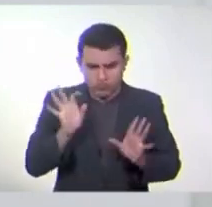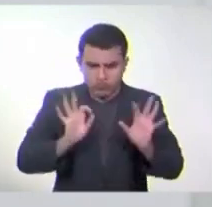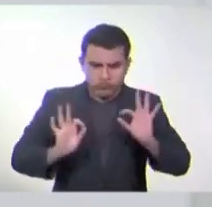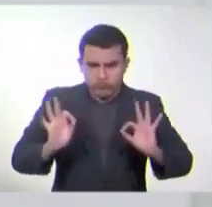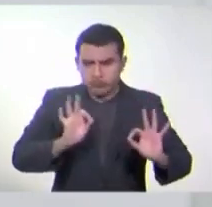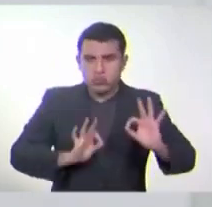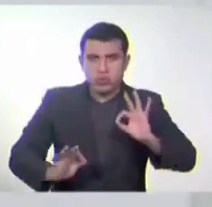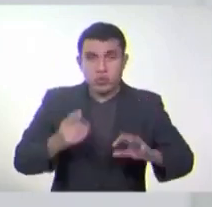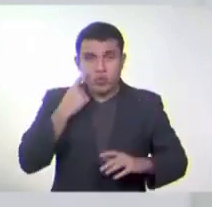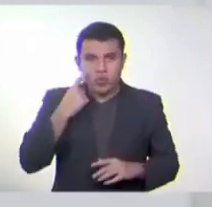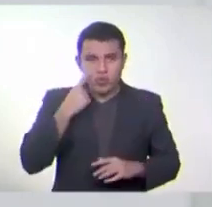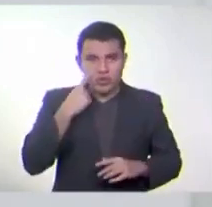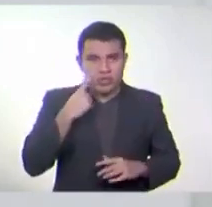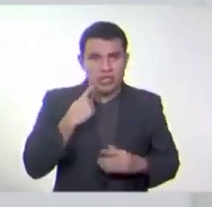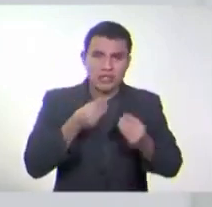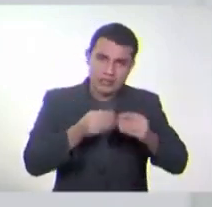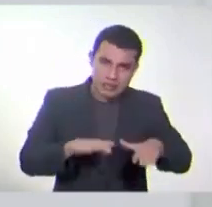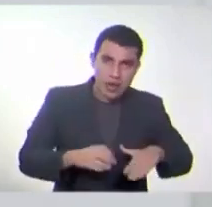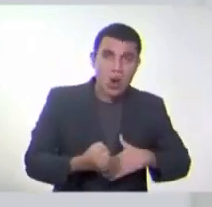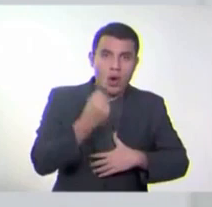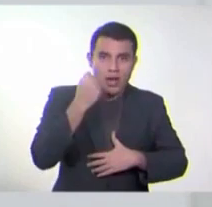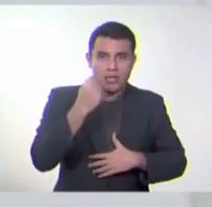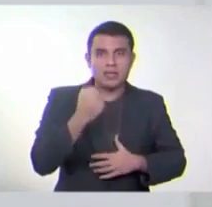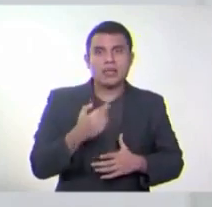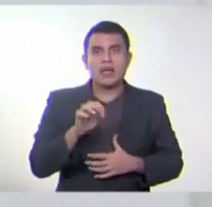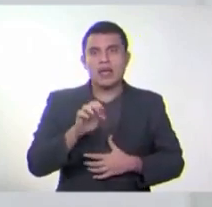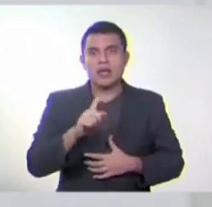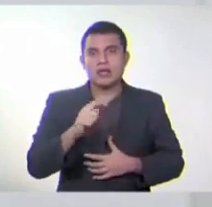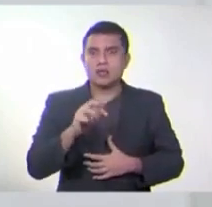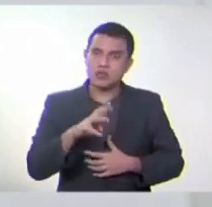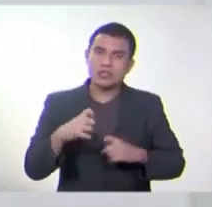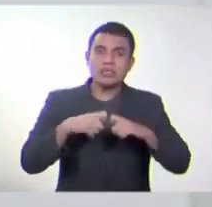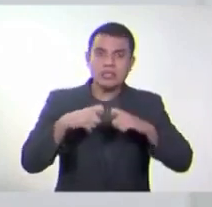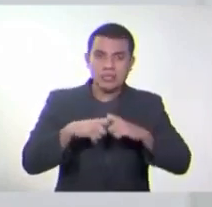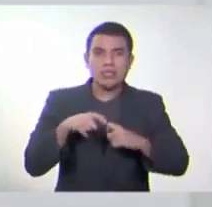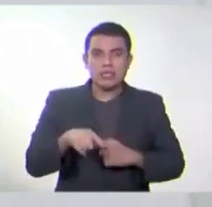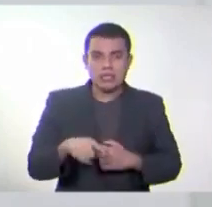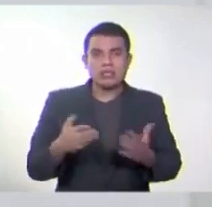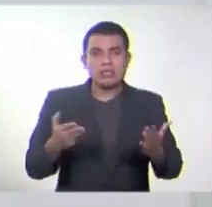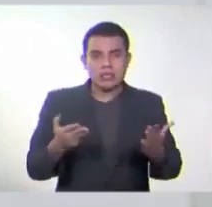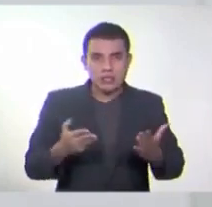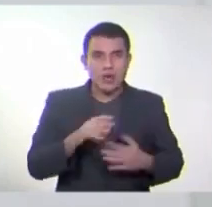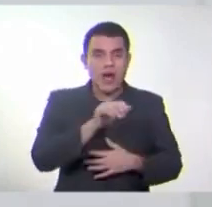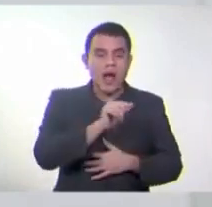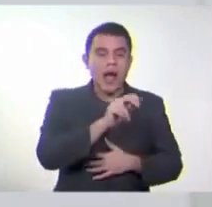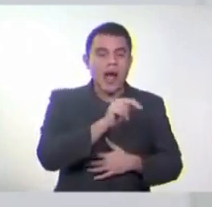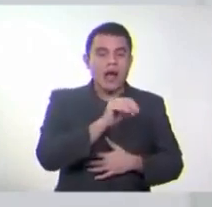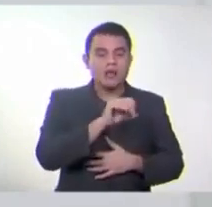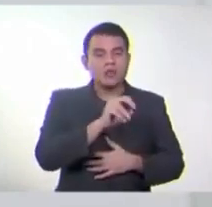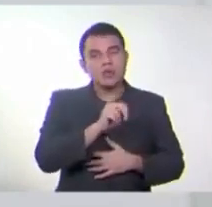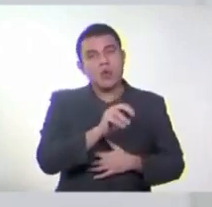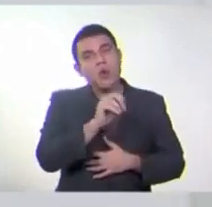pierda o gana electrones, este se convierte en un anión o un catión.